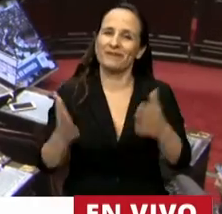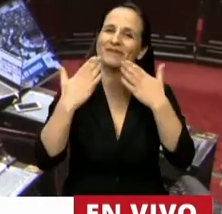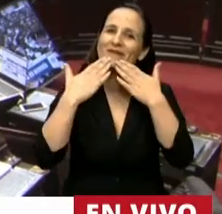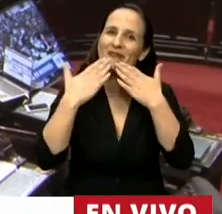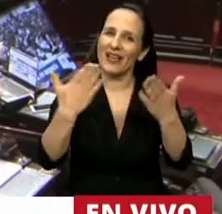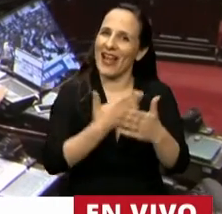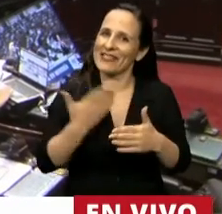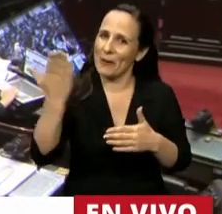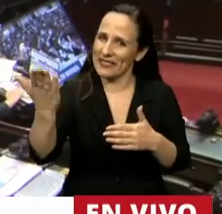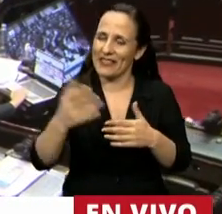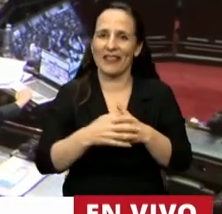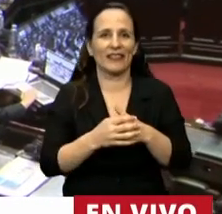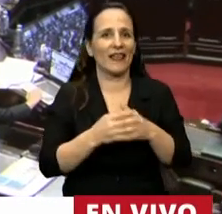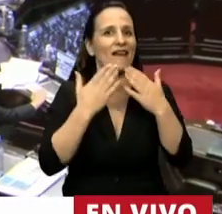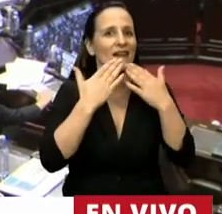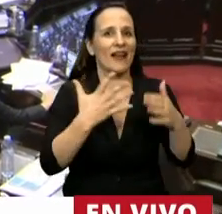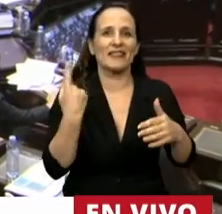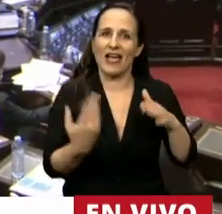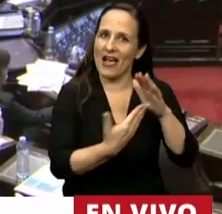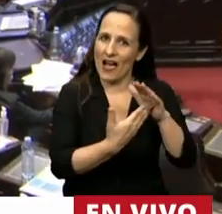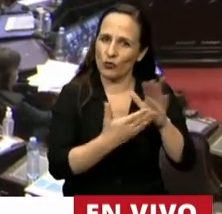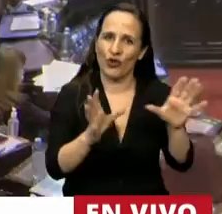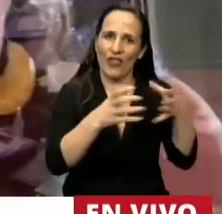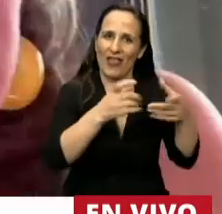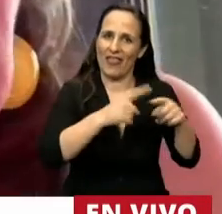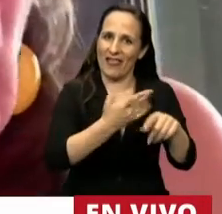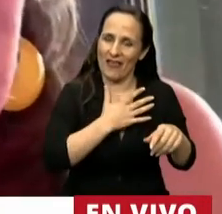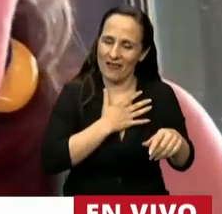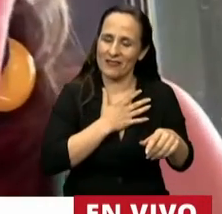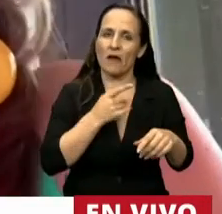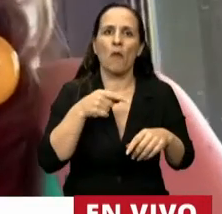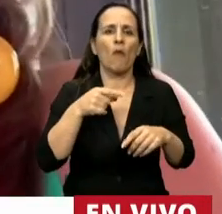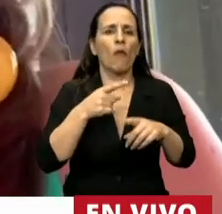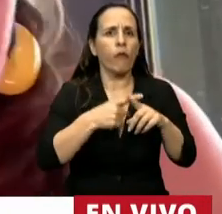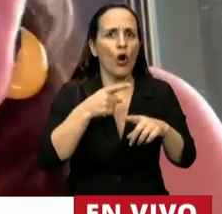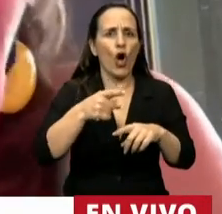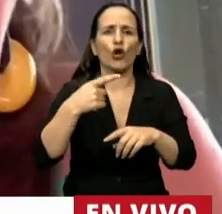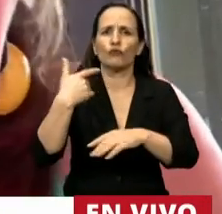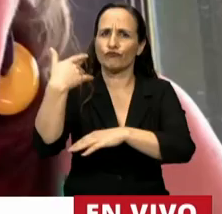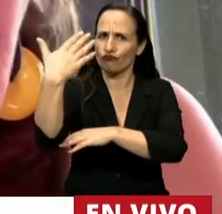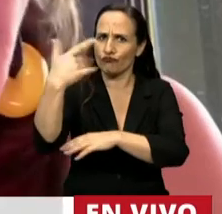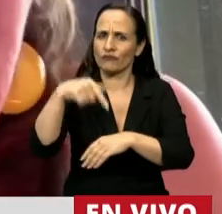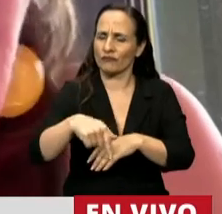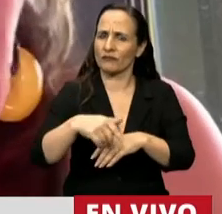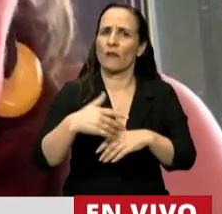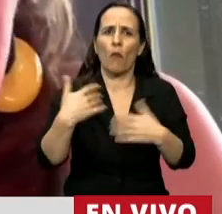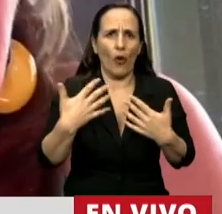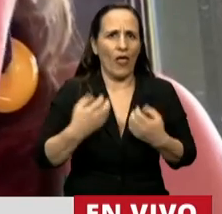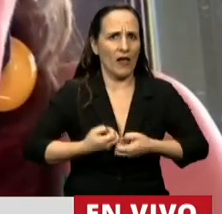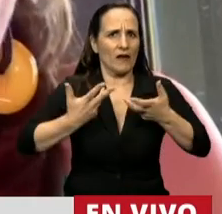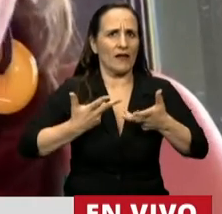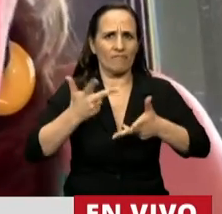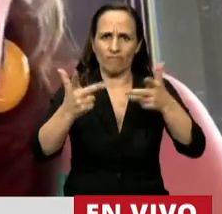Gracias, señor presidente. Gracias, autoridades de mi bloque, por permitirnos este espacio y poder expresar esto